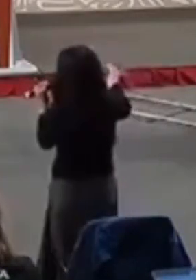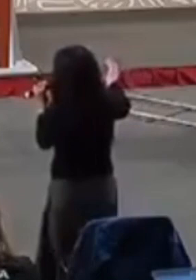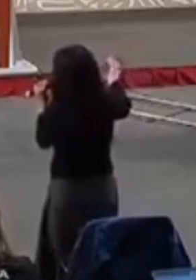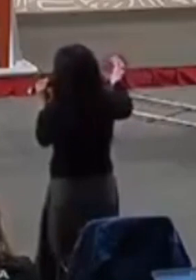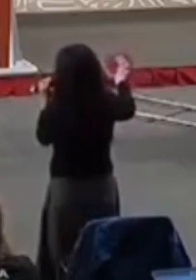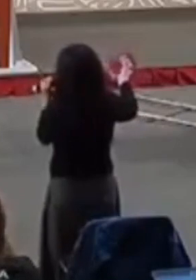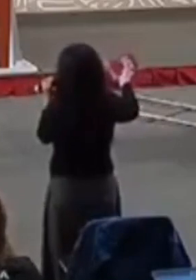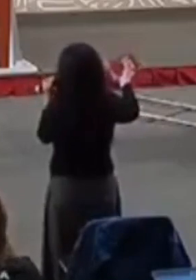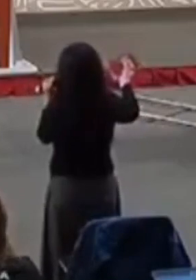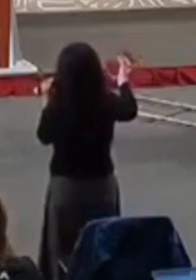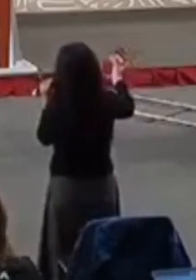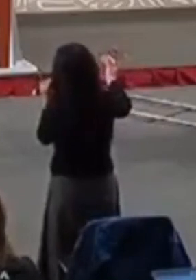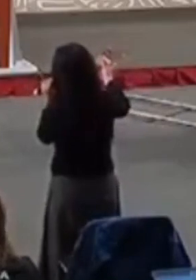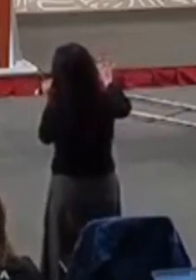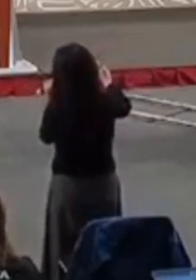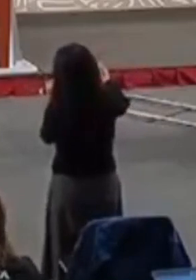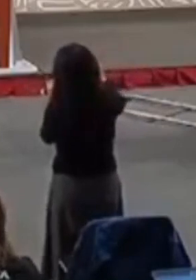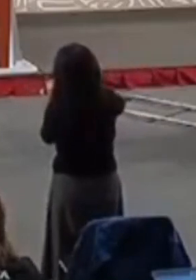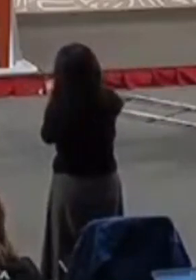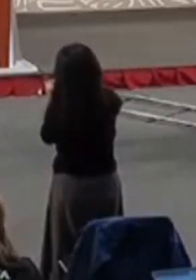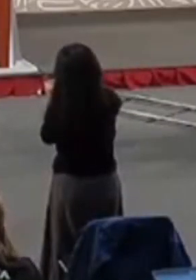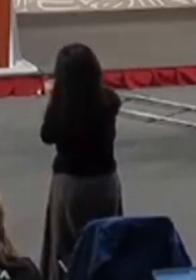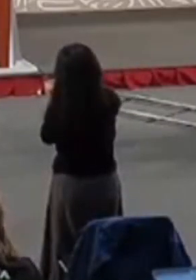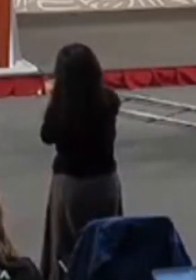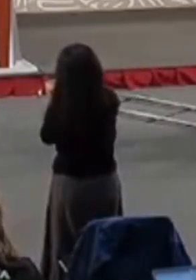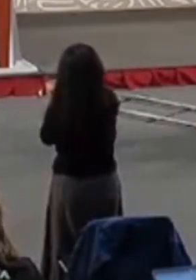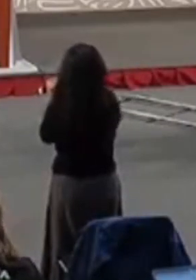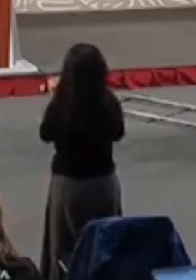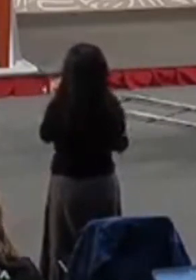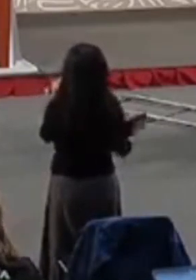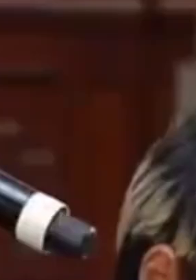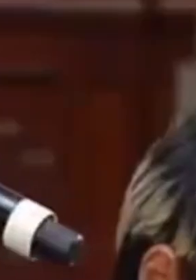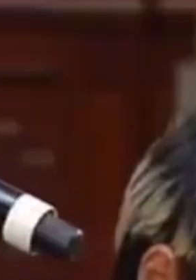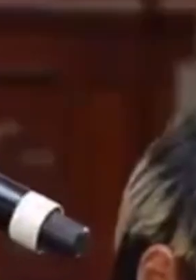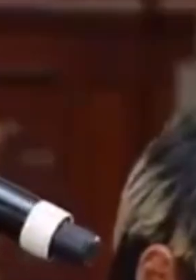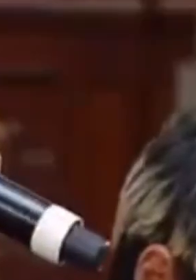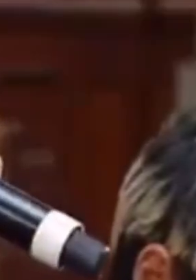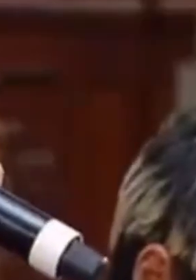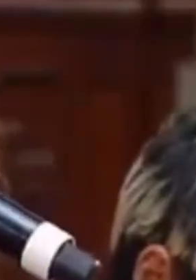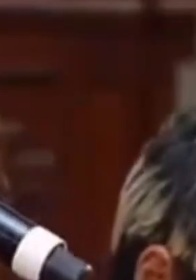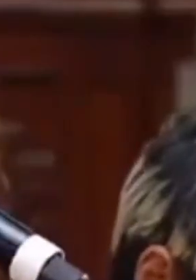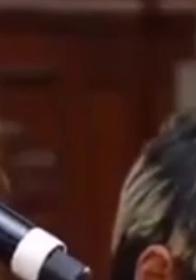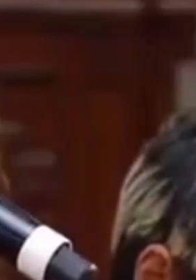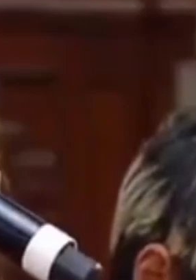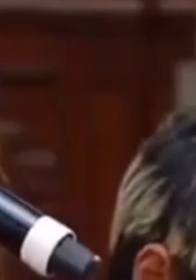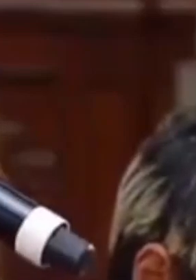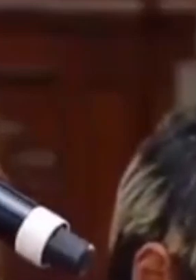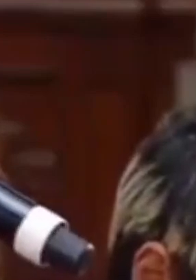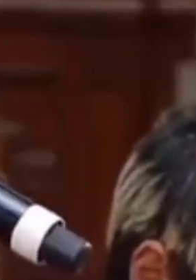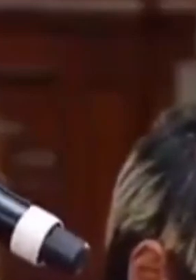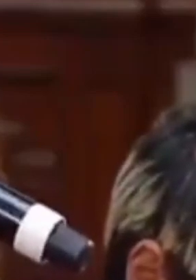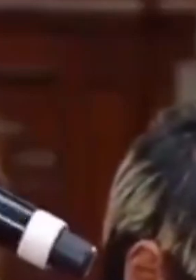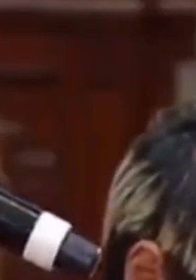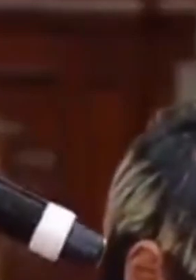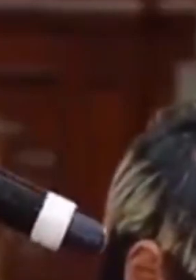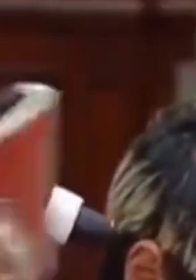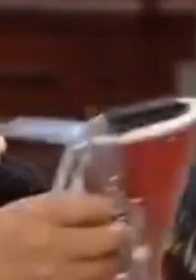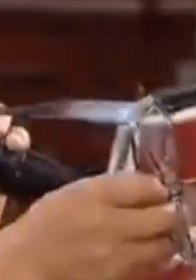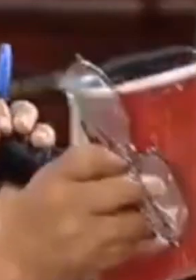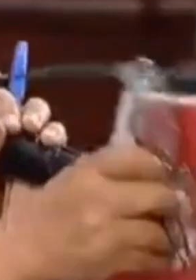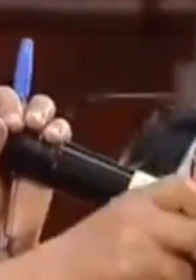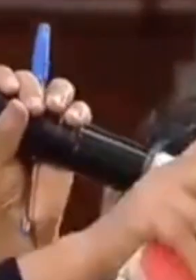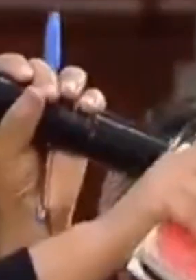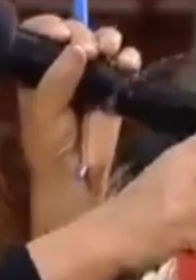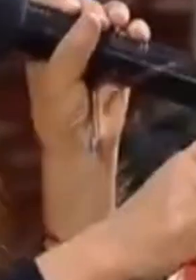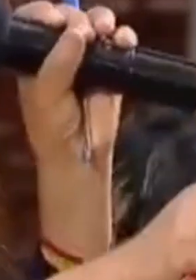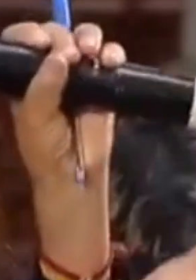pero yo no dije nada pero como su como su como la mañanera usted bien lo dice lo ven millones y dejé aparte que usted haya